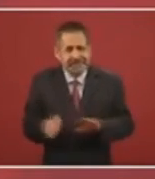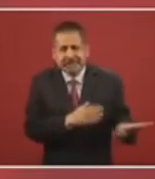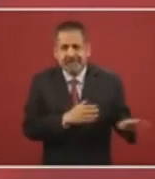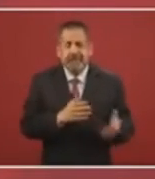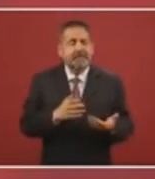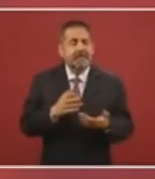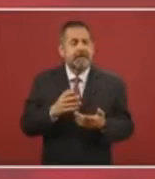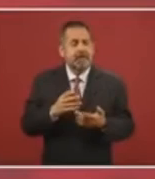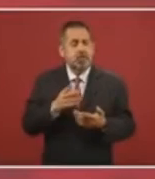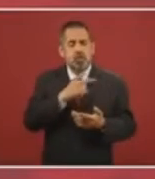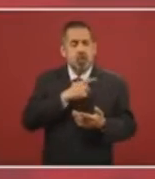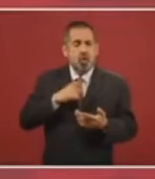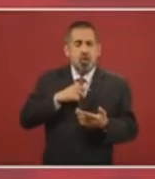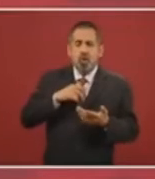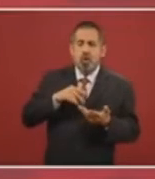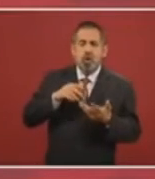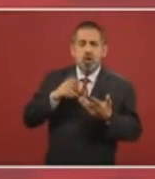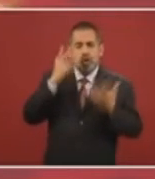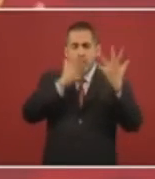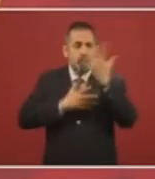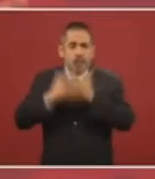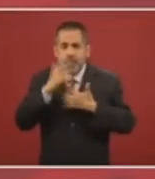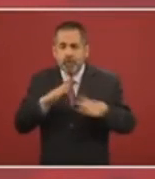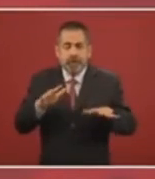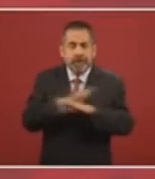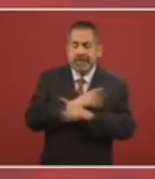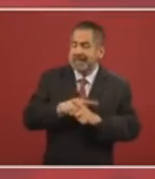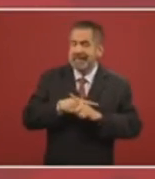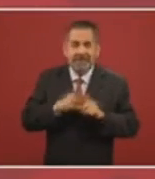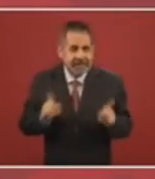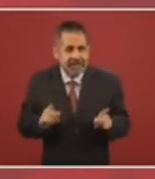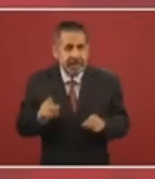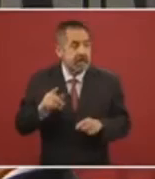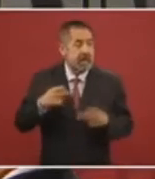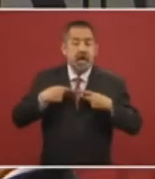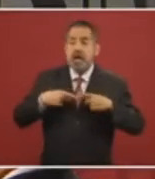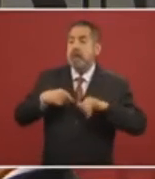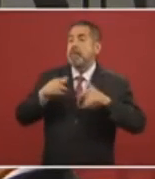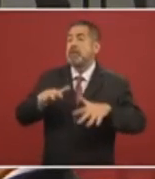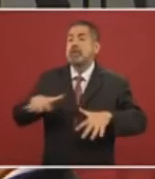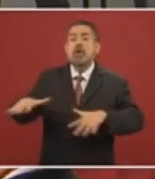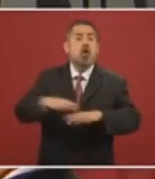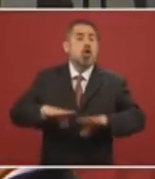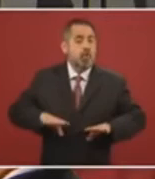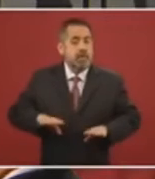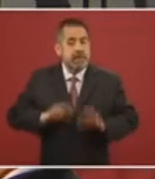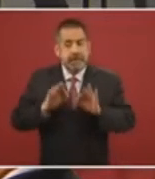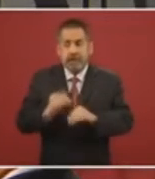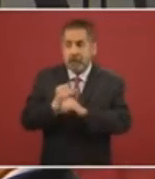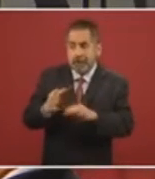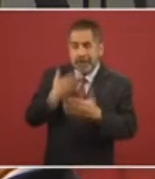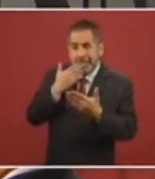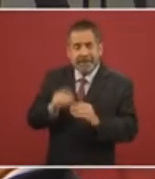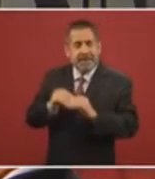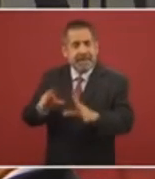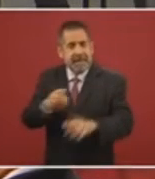y no mezclar lo que tiene que ver con el interés general, en este caso,